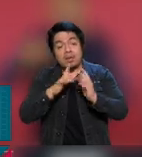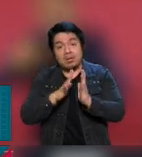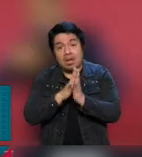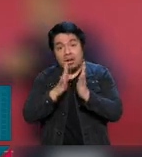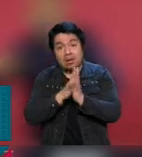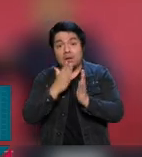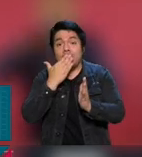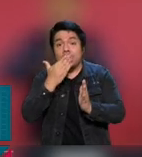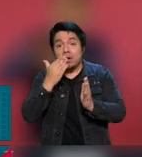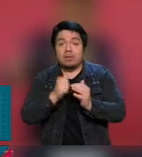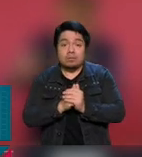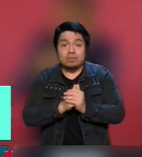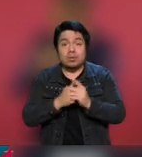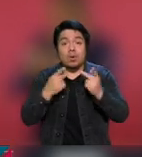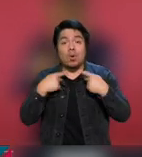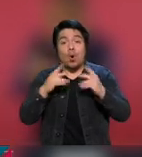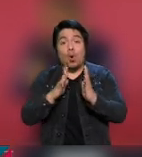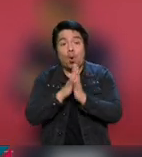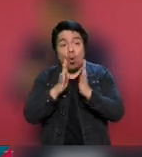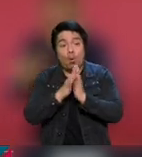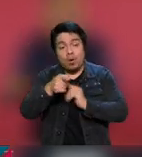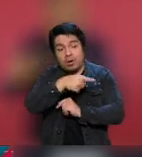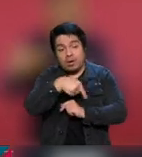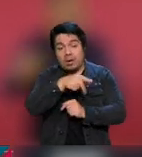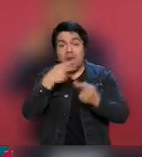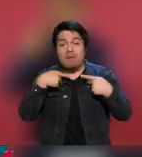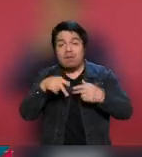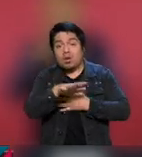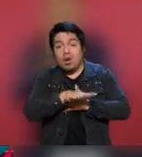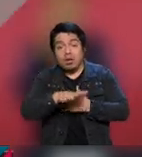un gobierno democrático.